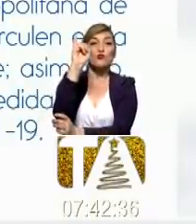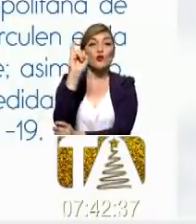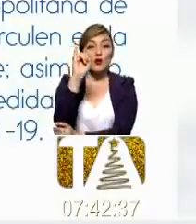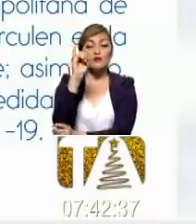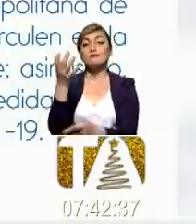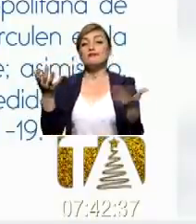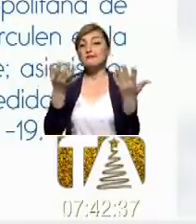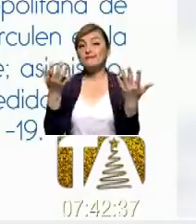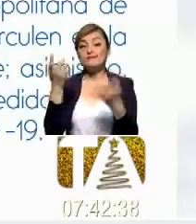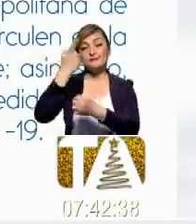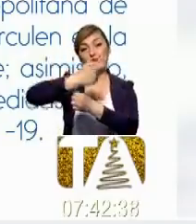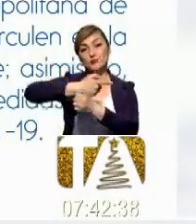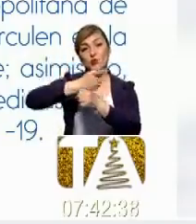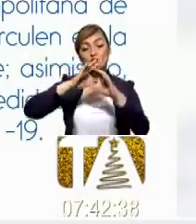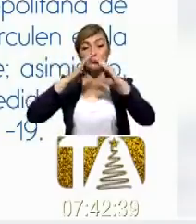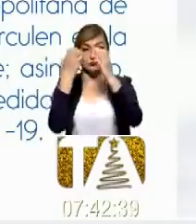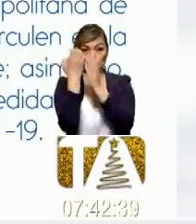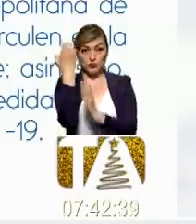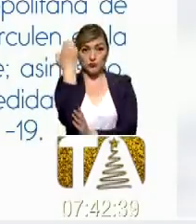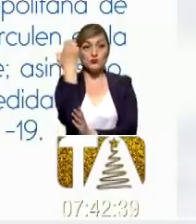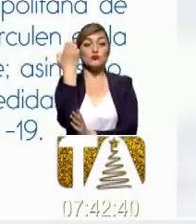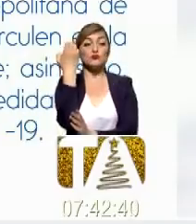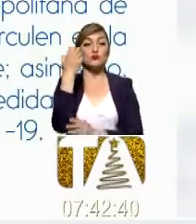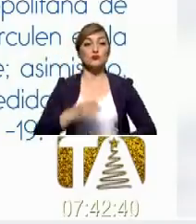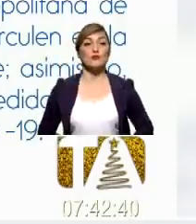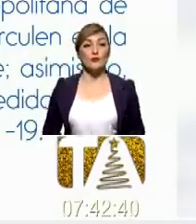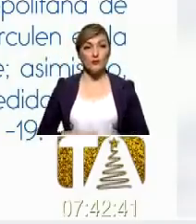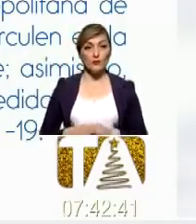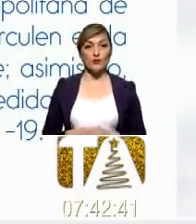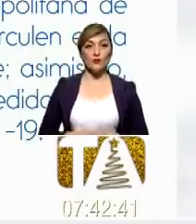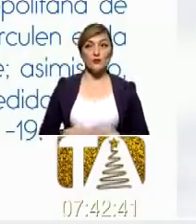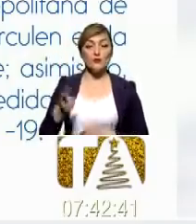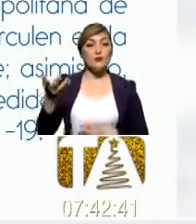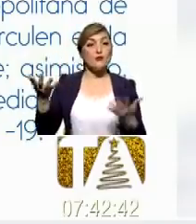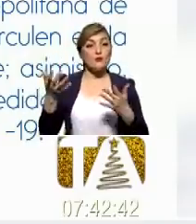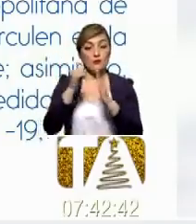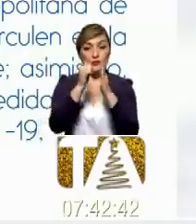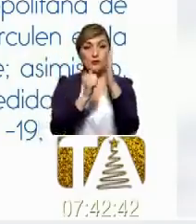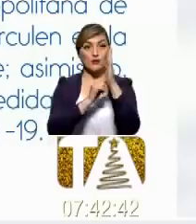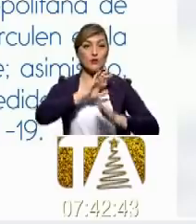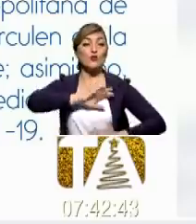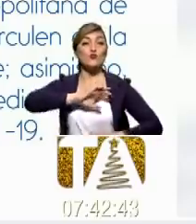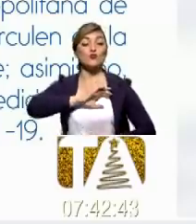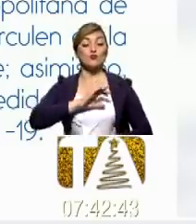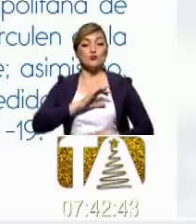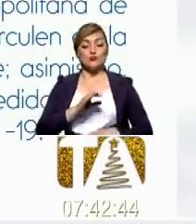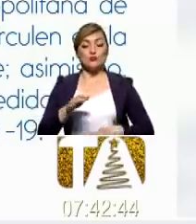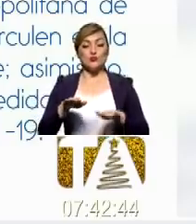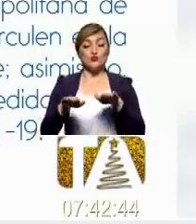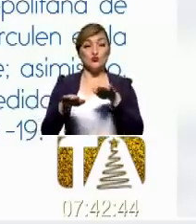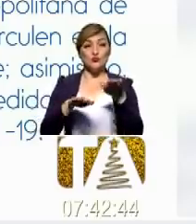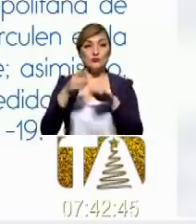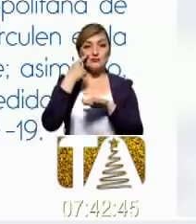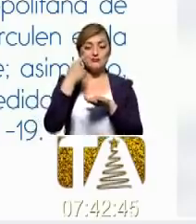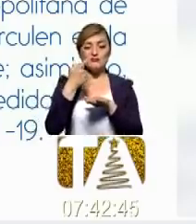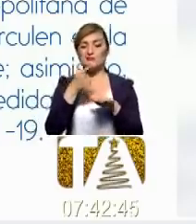se regirán a lo dispuesto por el Comité de Operaciones de Emergencia. El Cabildo, a través de la Agencia Metropolitana de Tránsito,